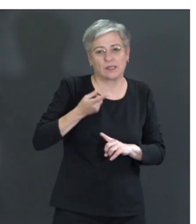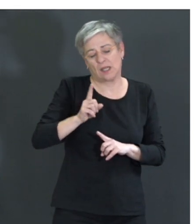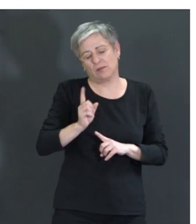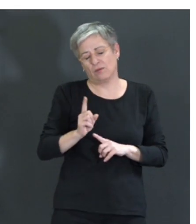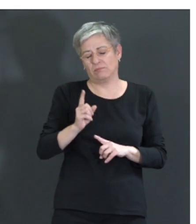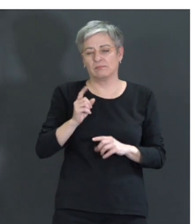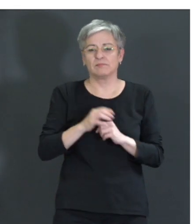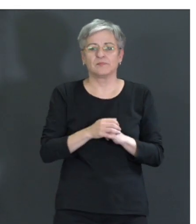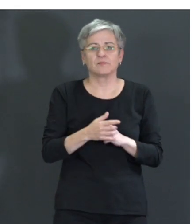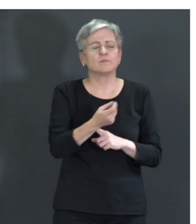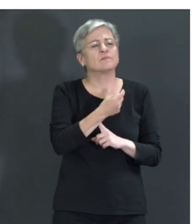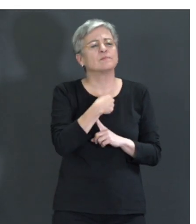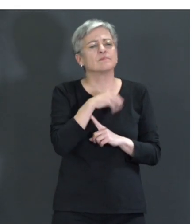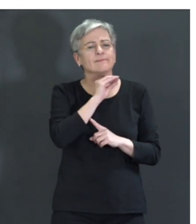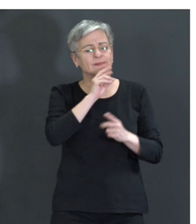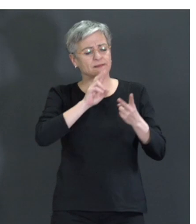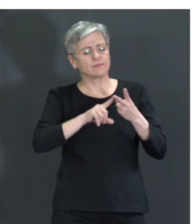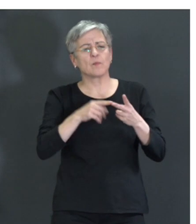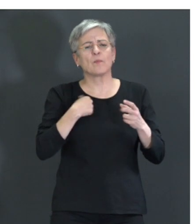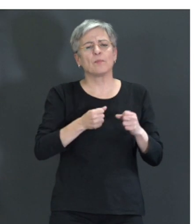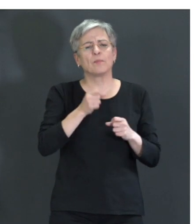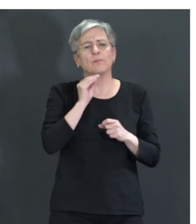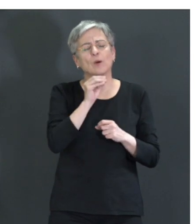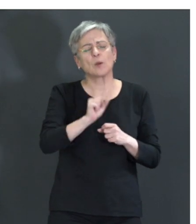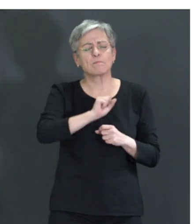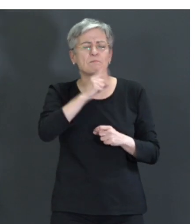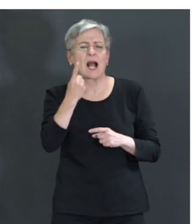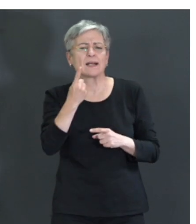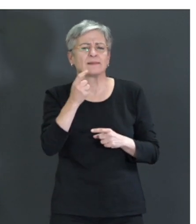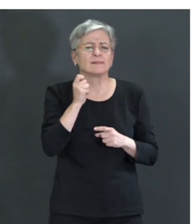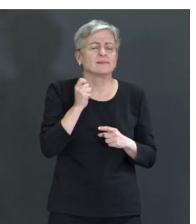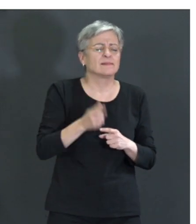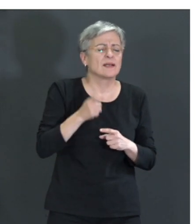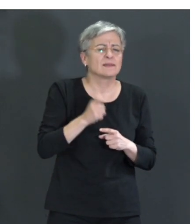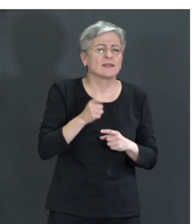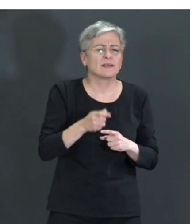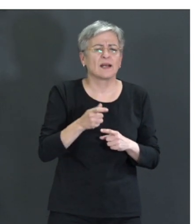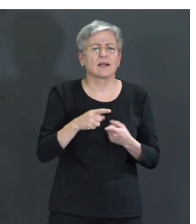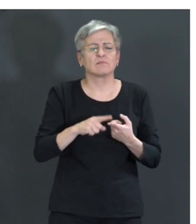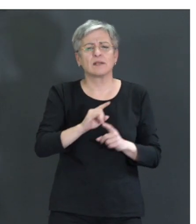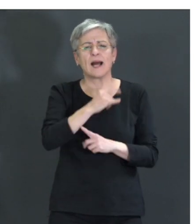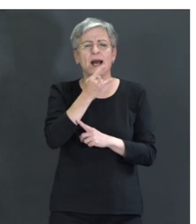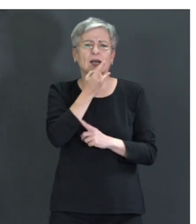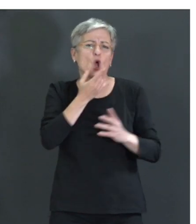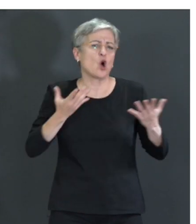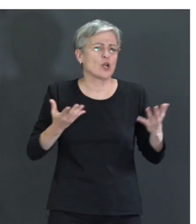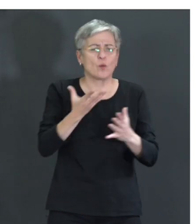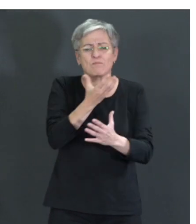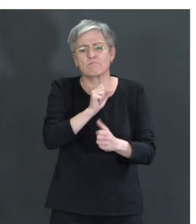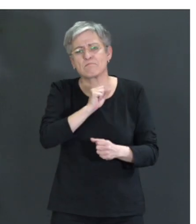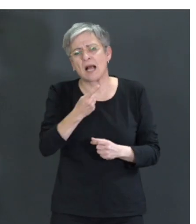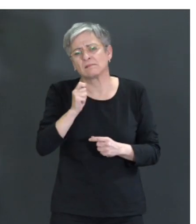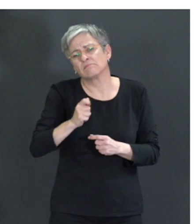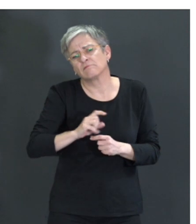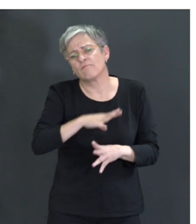Exacto. ¿Cuáles crees que son los errores más que suelen tener, ¿no? En este caso, que suele haber más